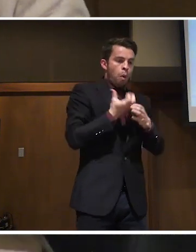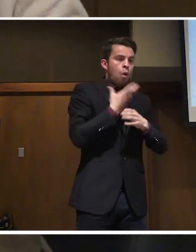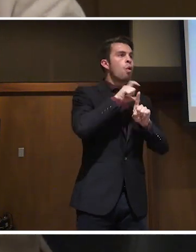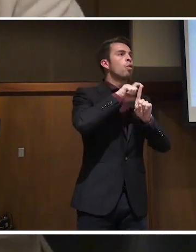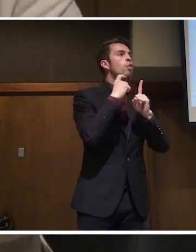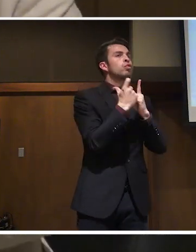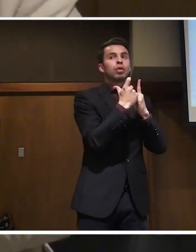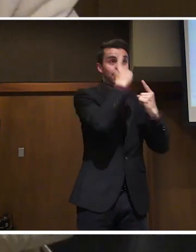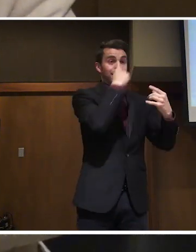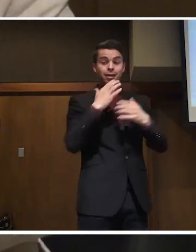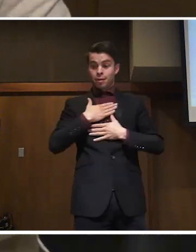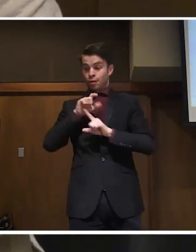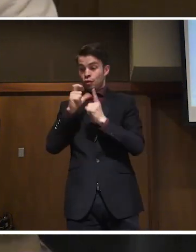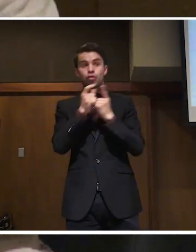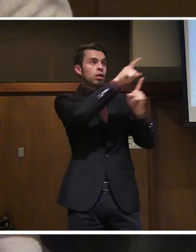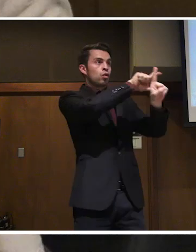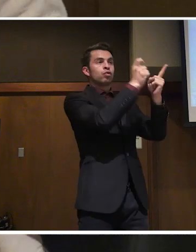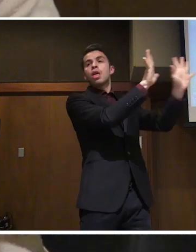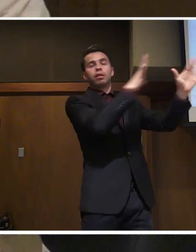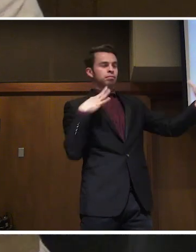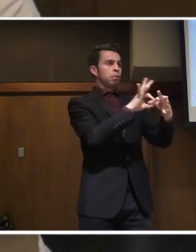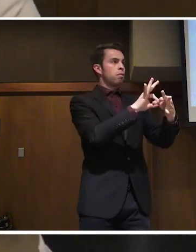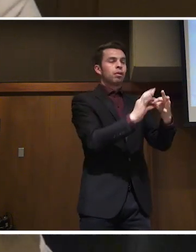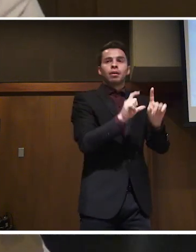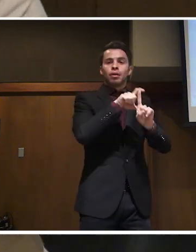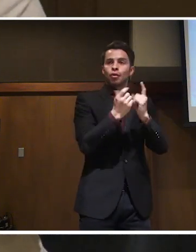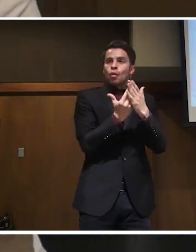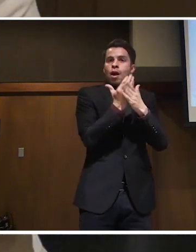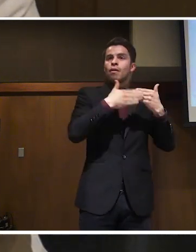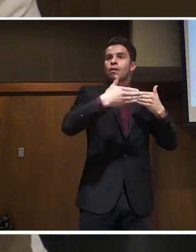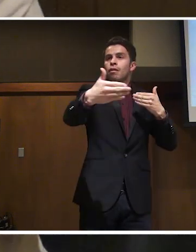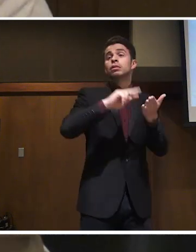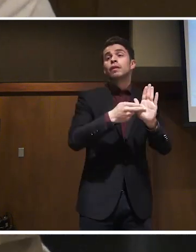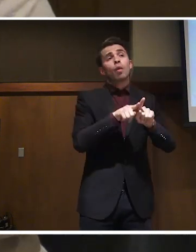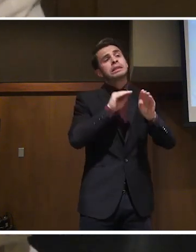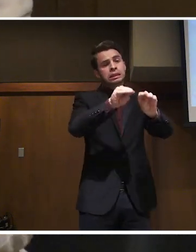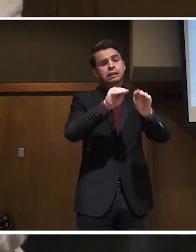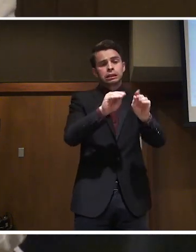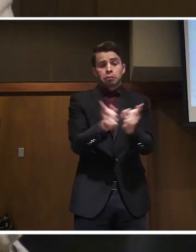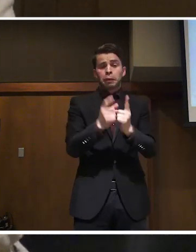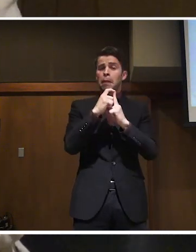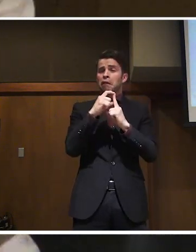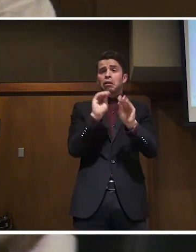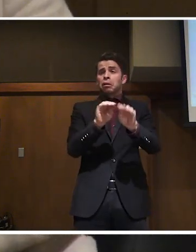incluso más importante que la simple idea de la formación de